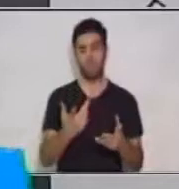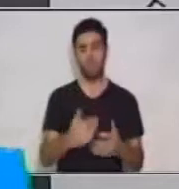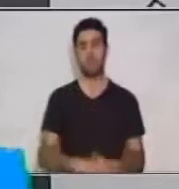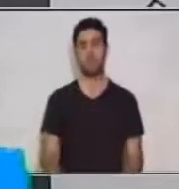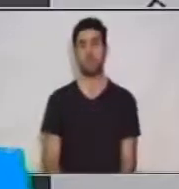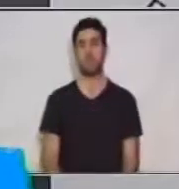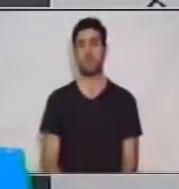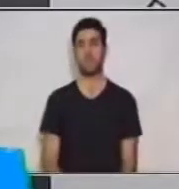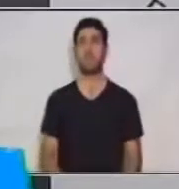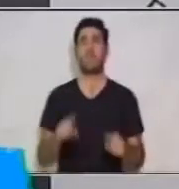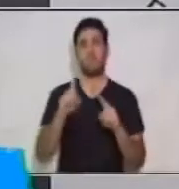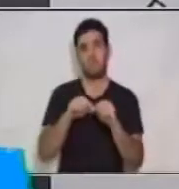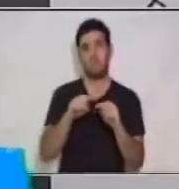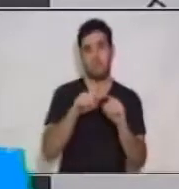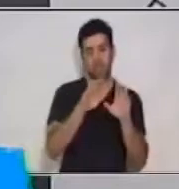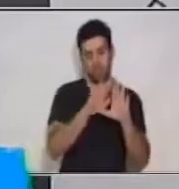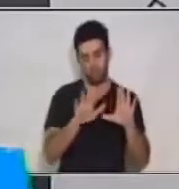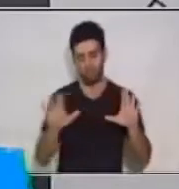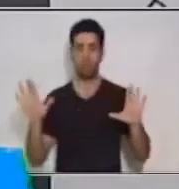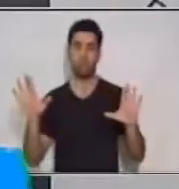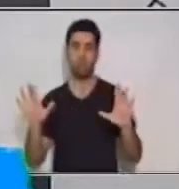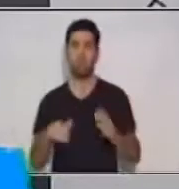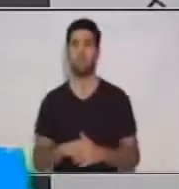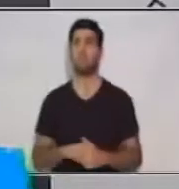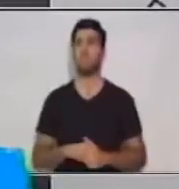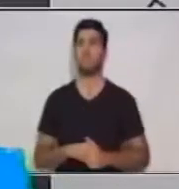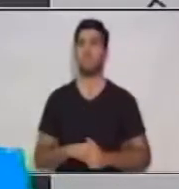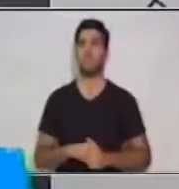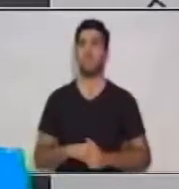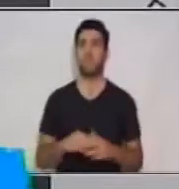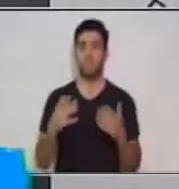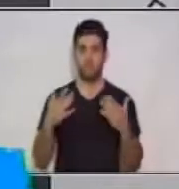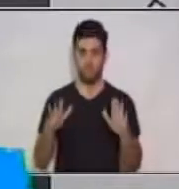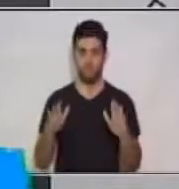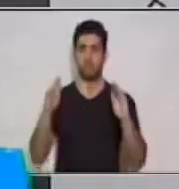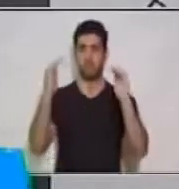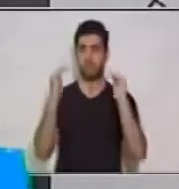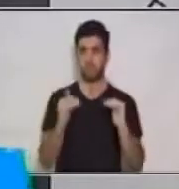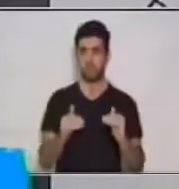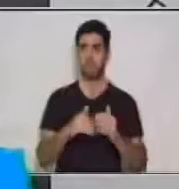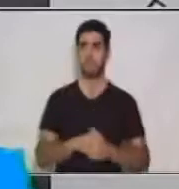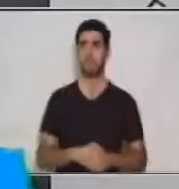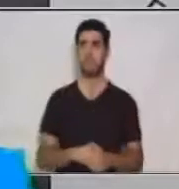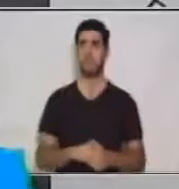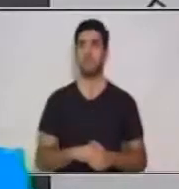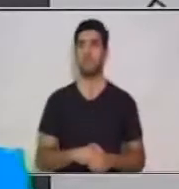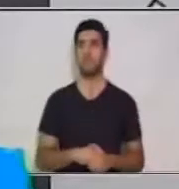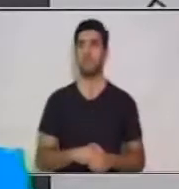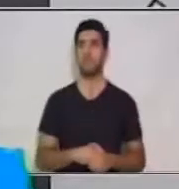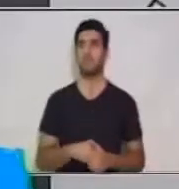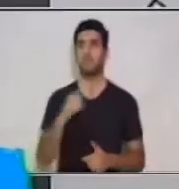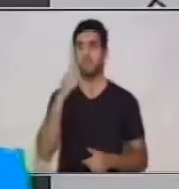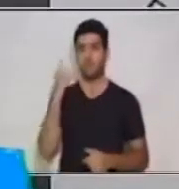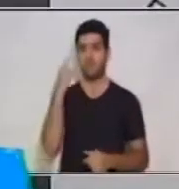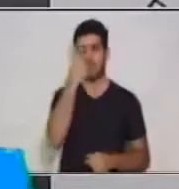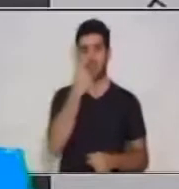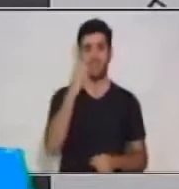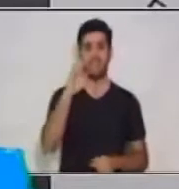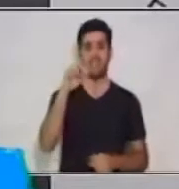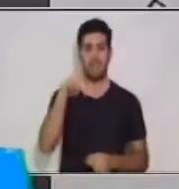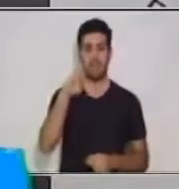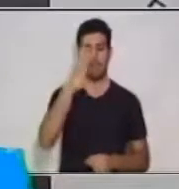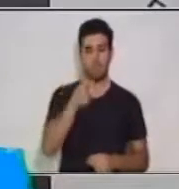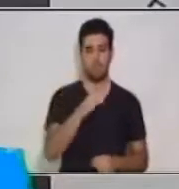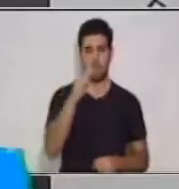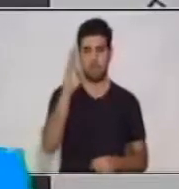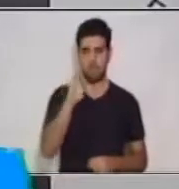de las variables que vayas conociendo. Ahora, coloquemos datos. Nos dice seno de beta son